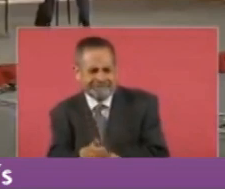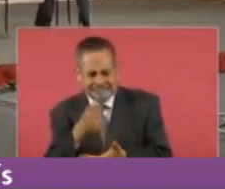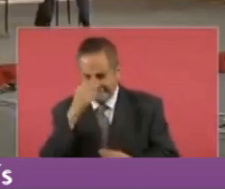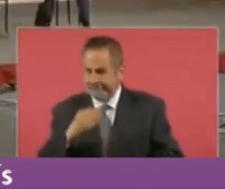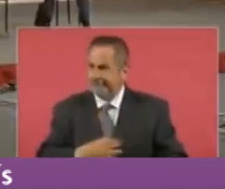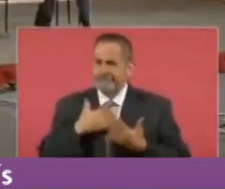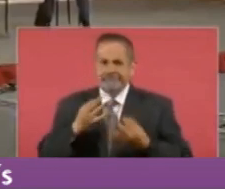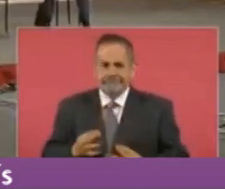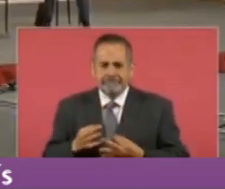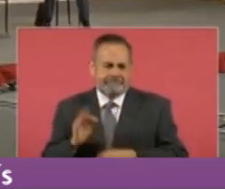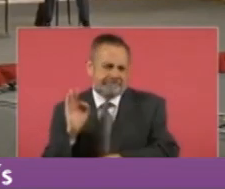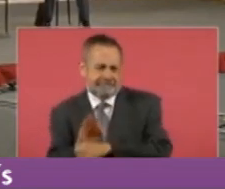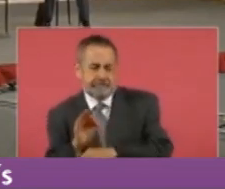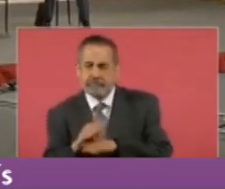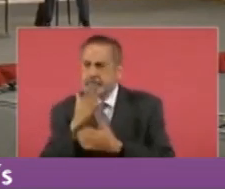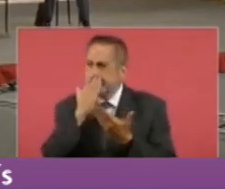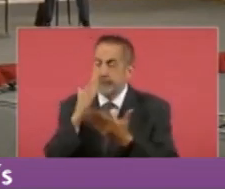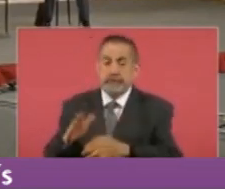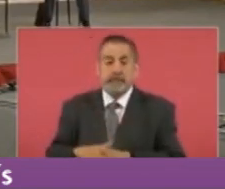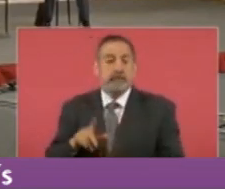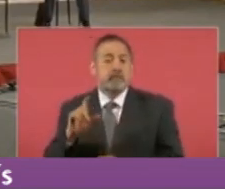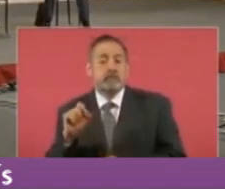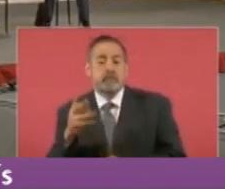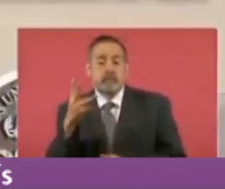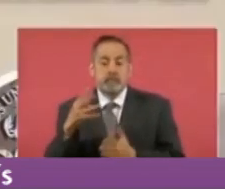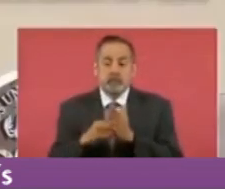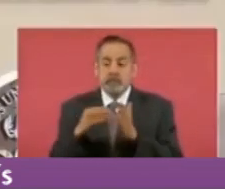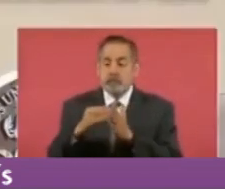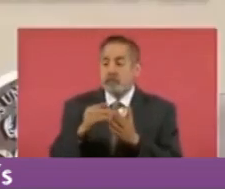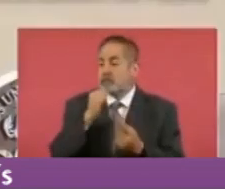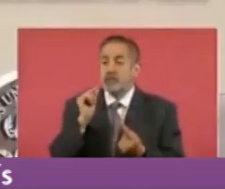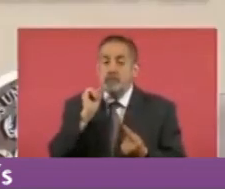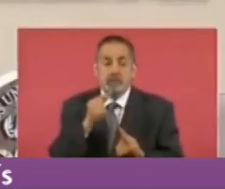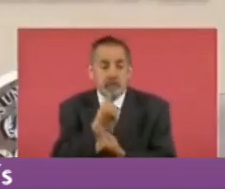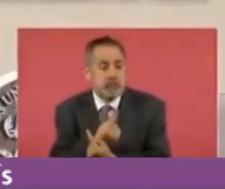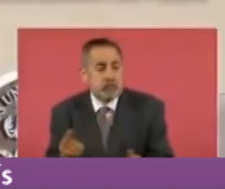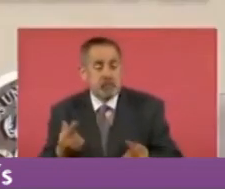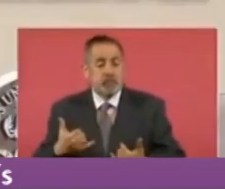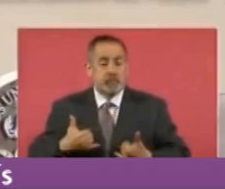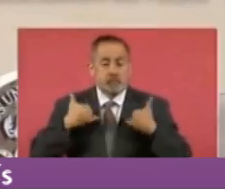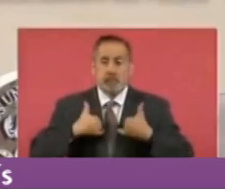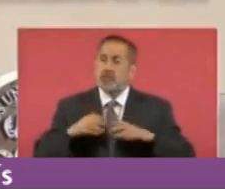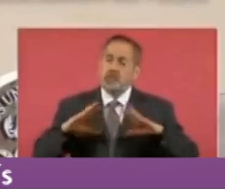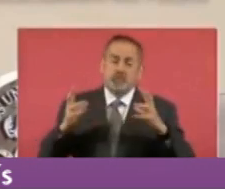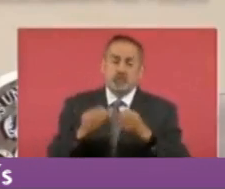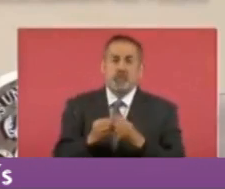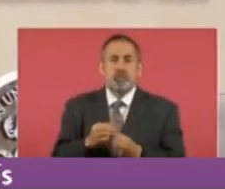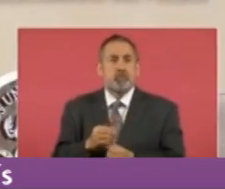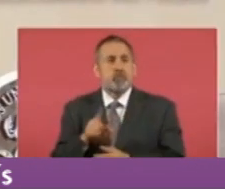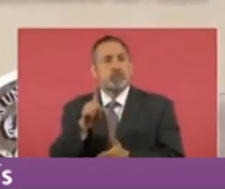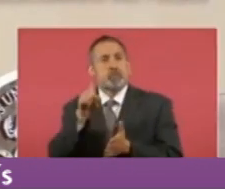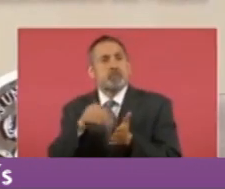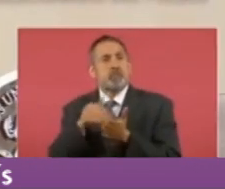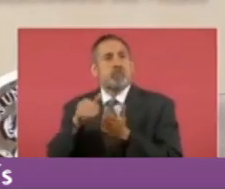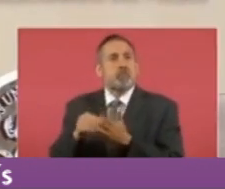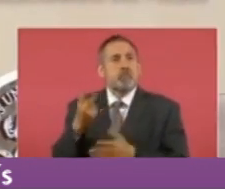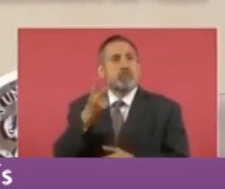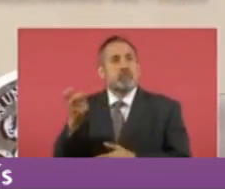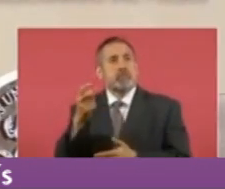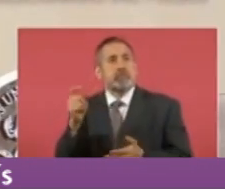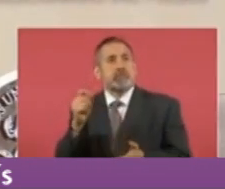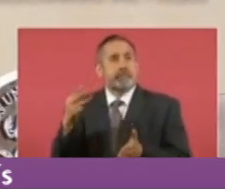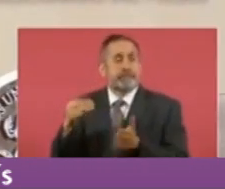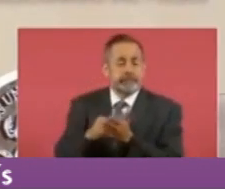ahora suman un total de 95.6 millones de materiales para los estudiantes, informó esta mañana la titular de la Secretaría de Educación